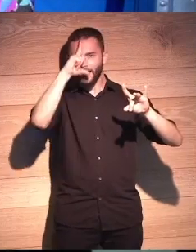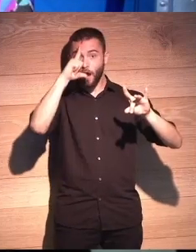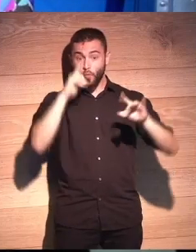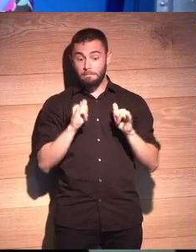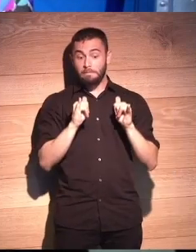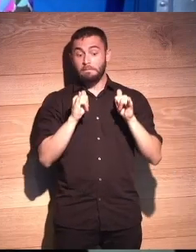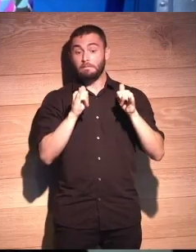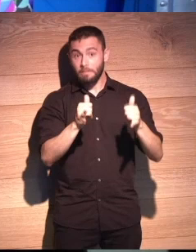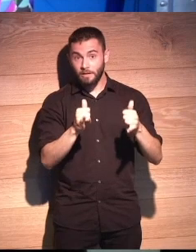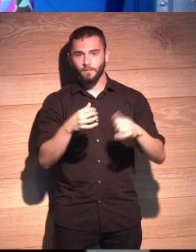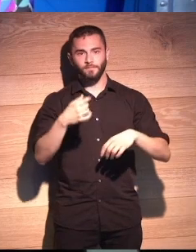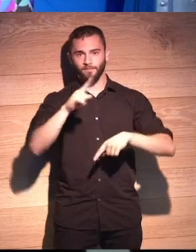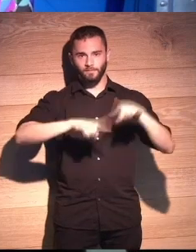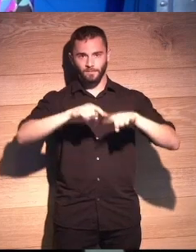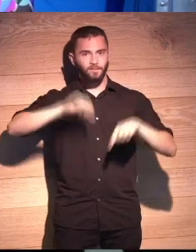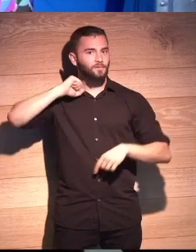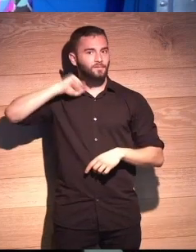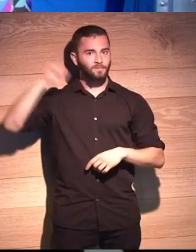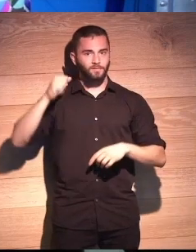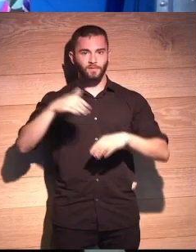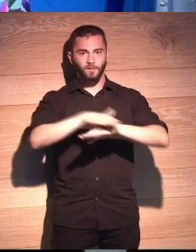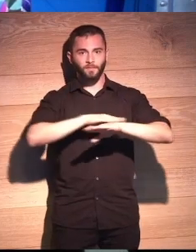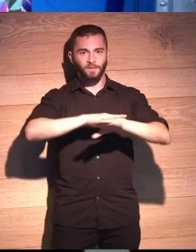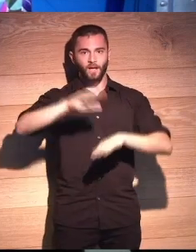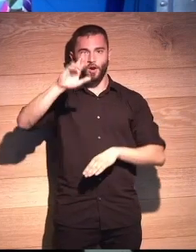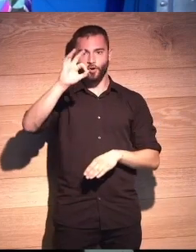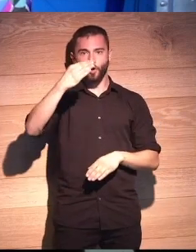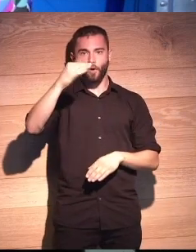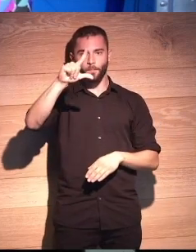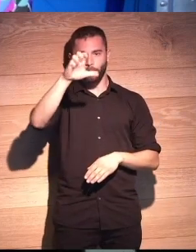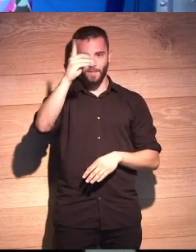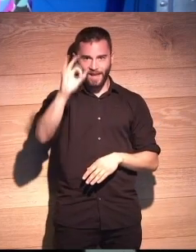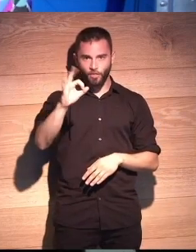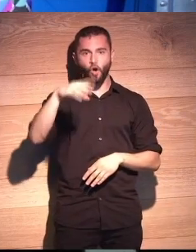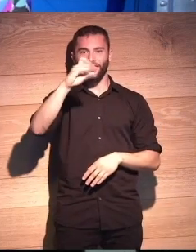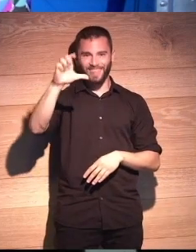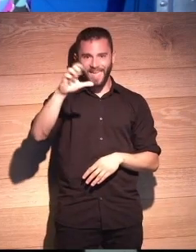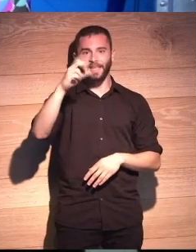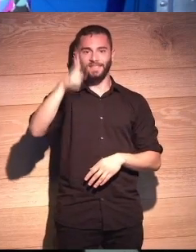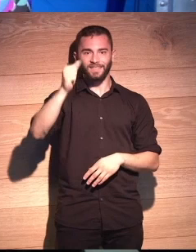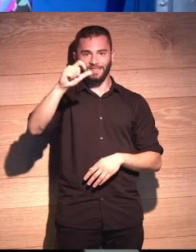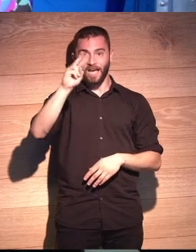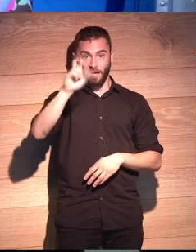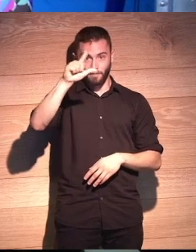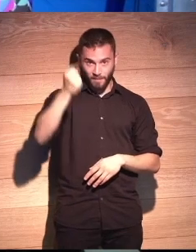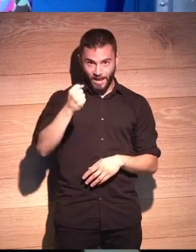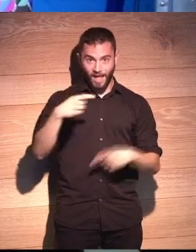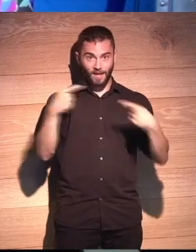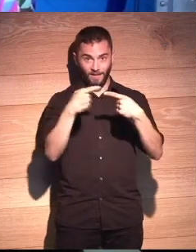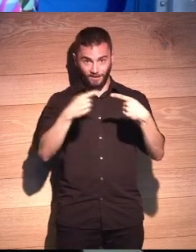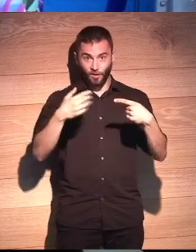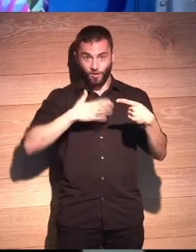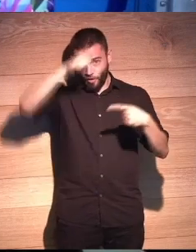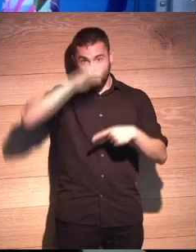Luna dependió de la base del complejo espacial de Robledo de Chavela, que lo dirigía este tío mío casado con una hermana